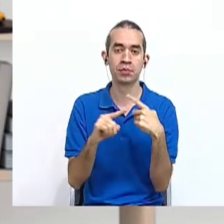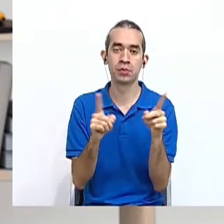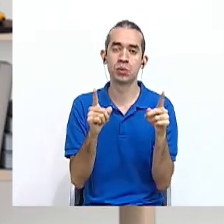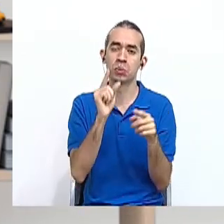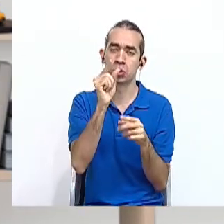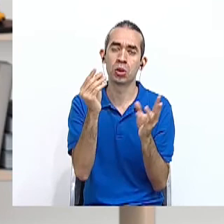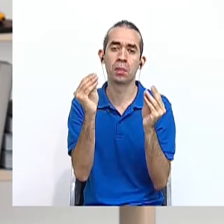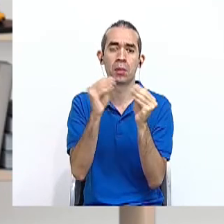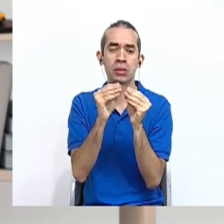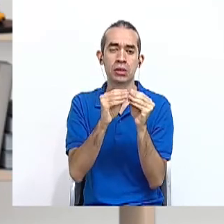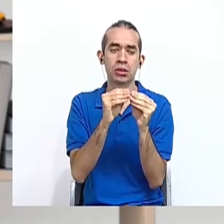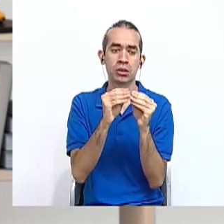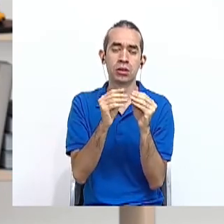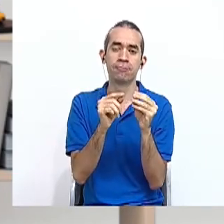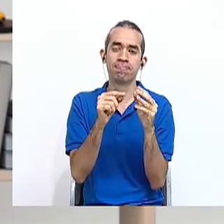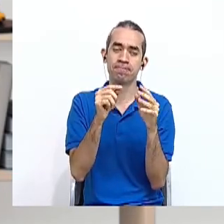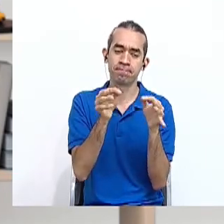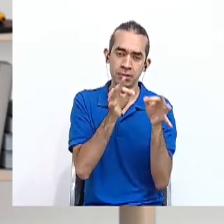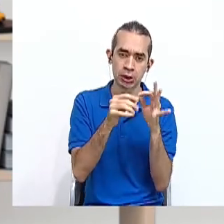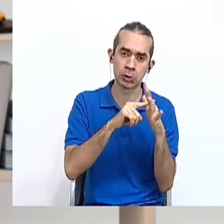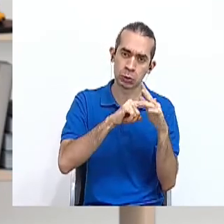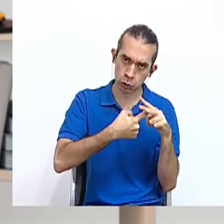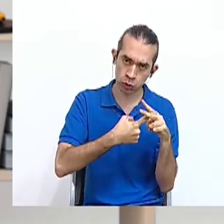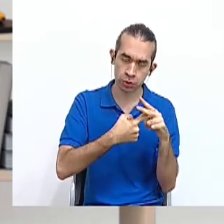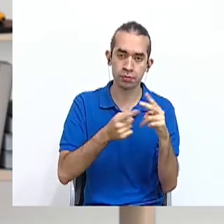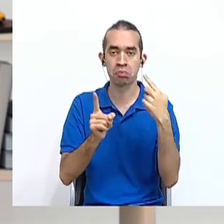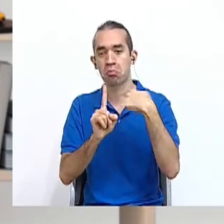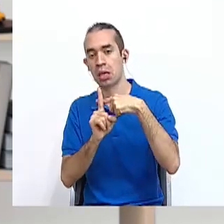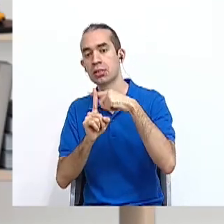con párrafos introductorios y luego vamos a hablar